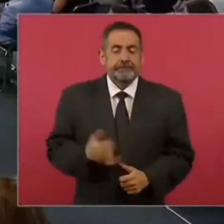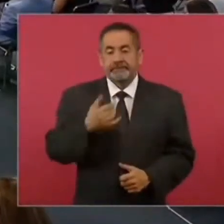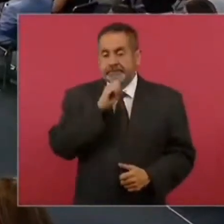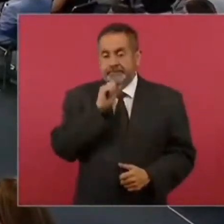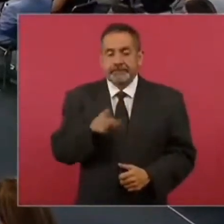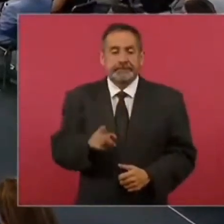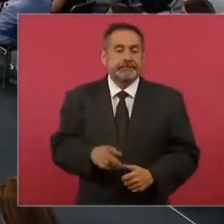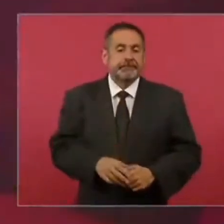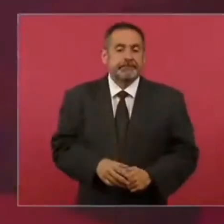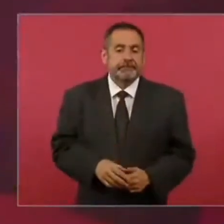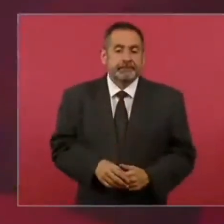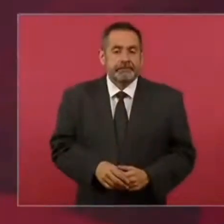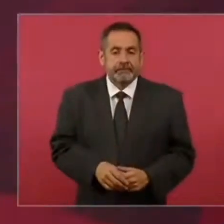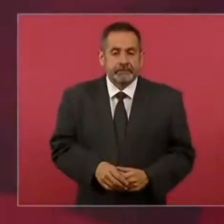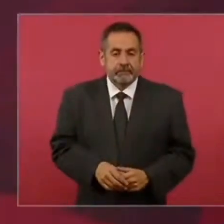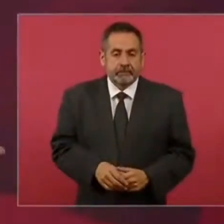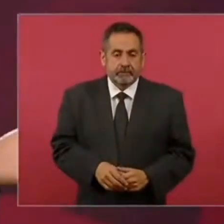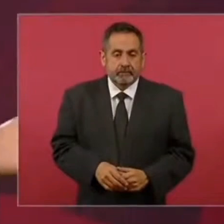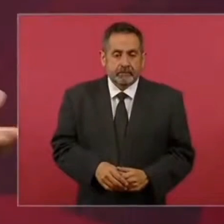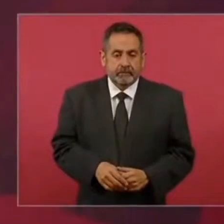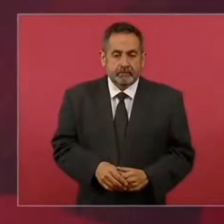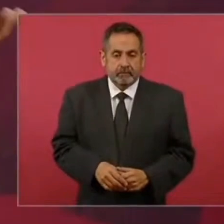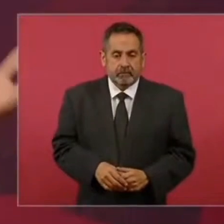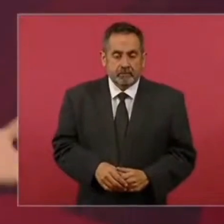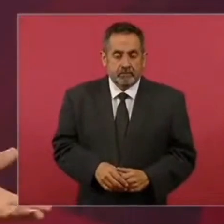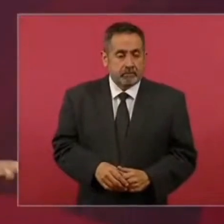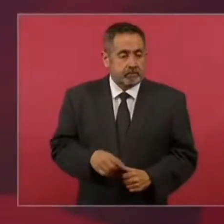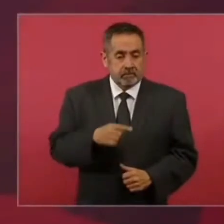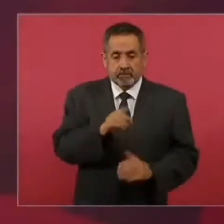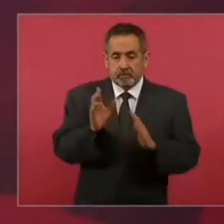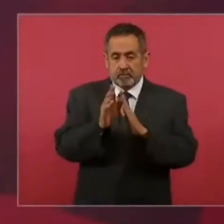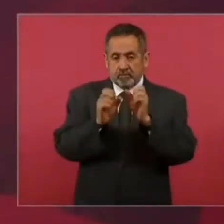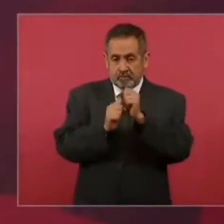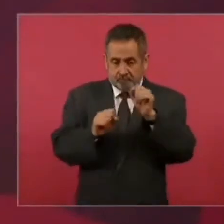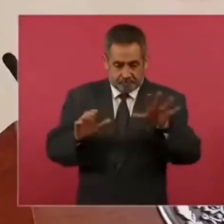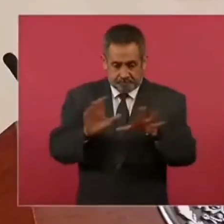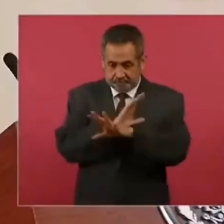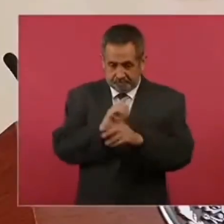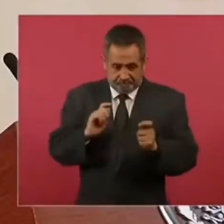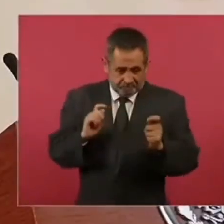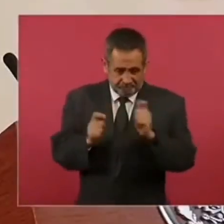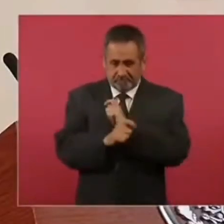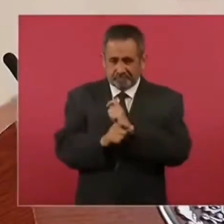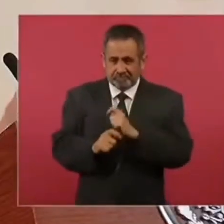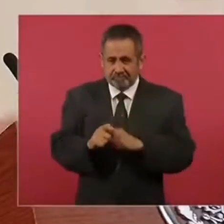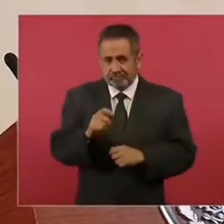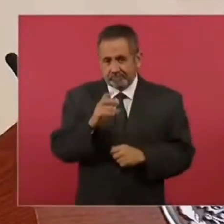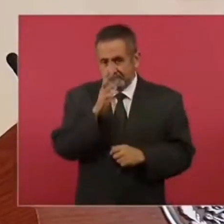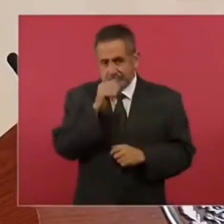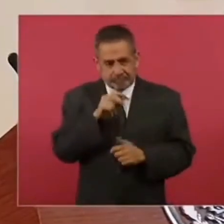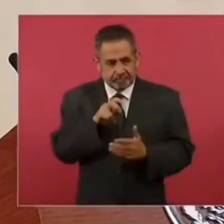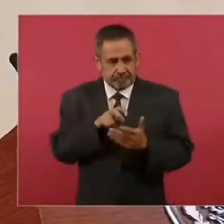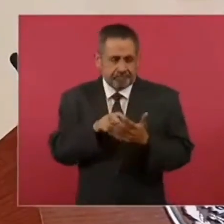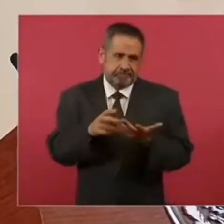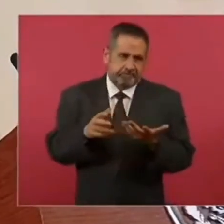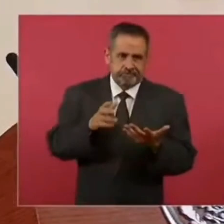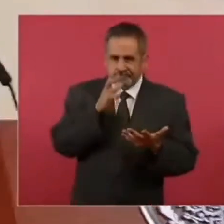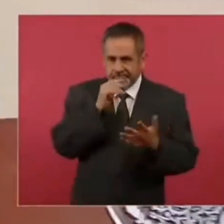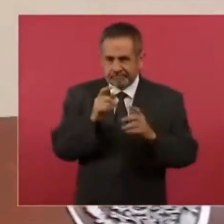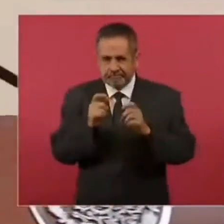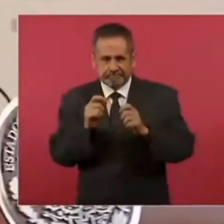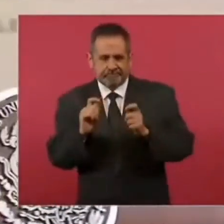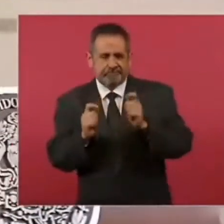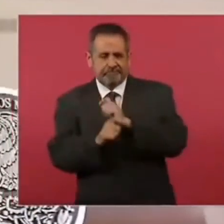y cuando no se puede ya reformar la Constitución, porque no se puede tener